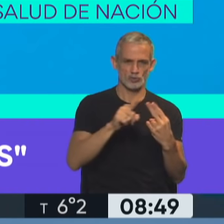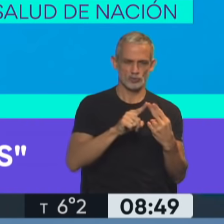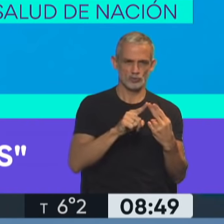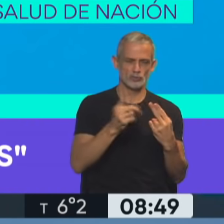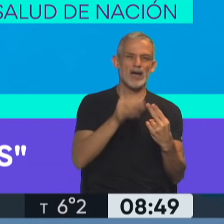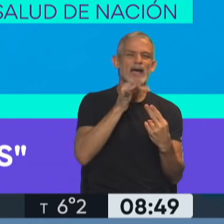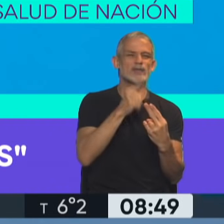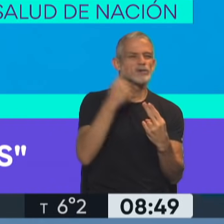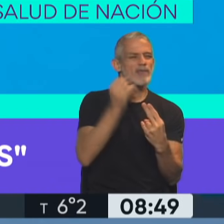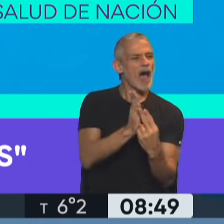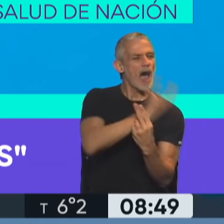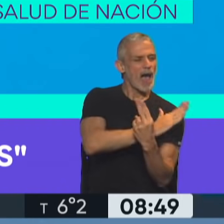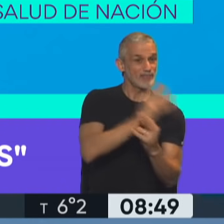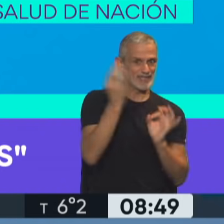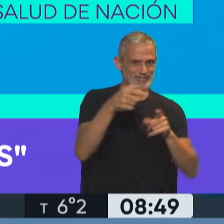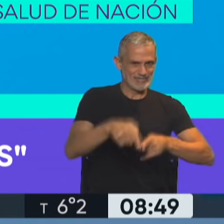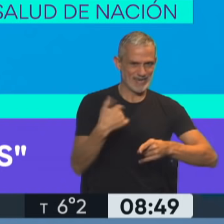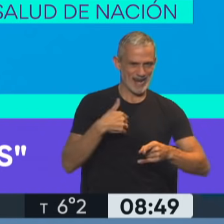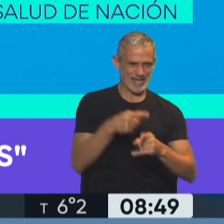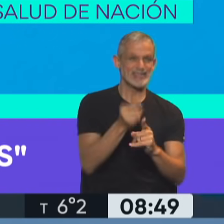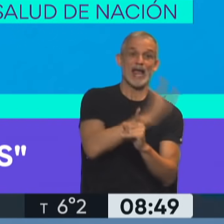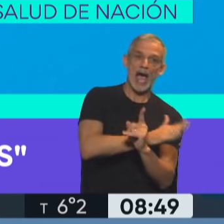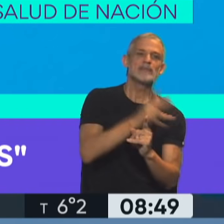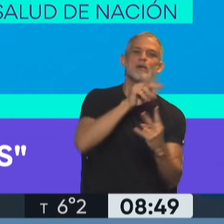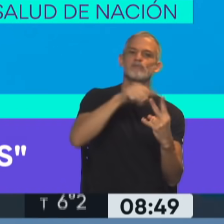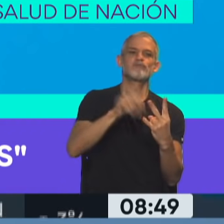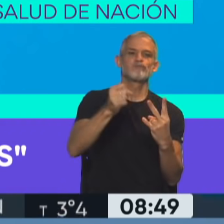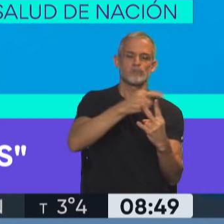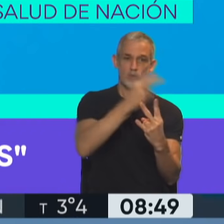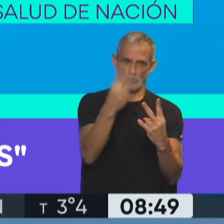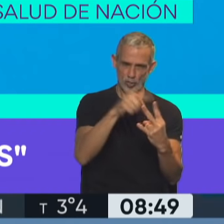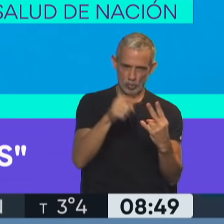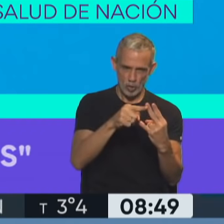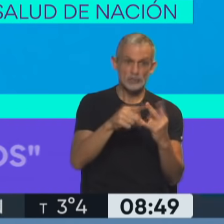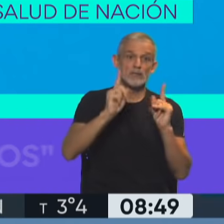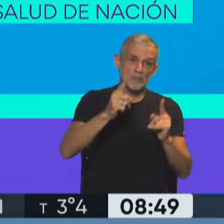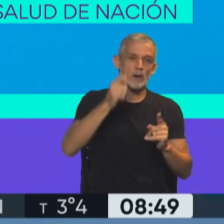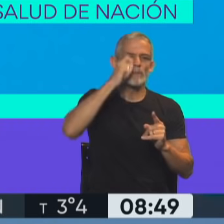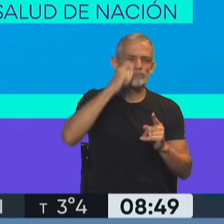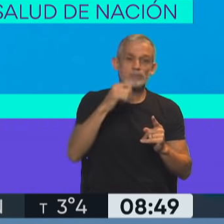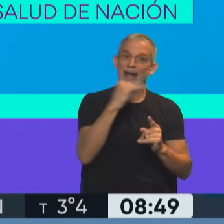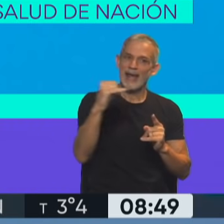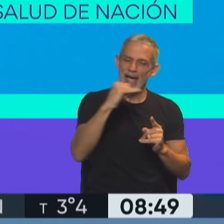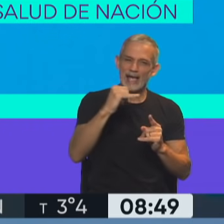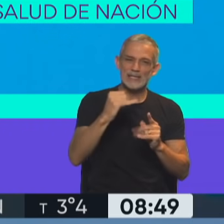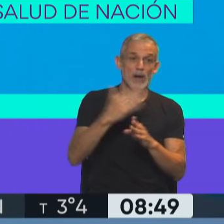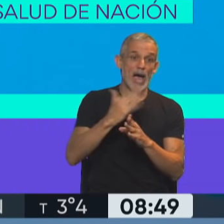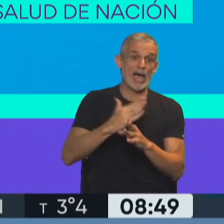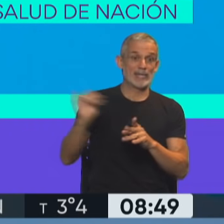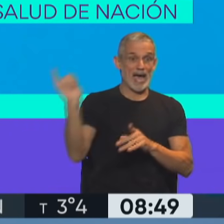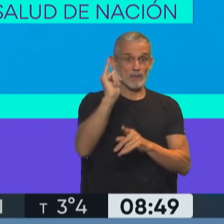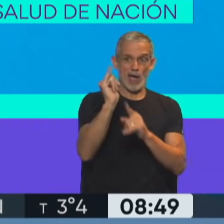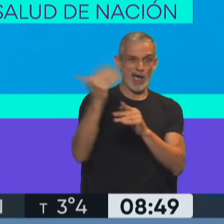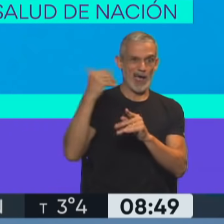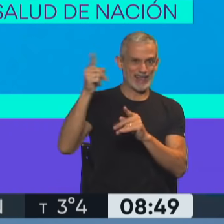menos 14 días antes del arribo al país y seguir haciéndose la PCR negativa antes de embarcar